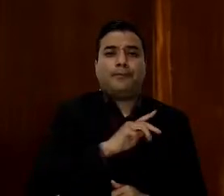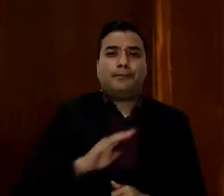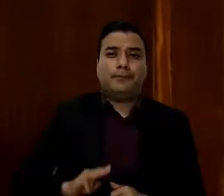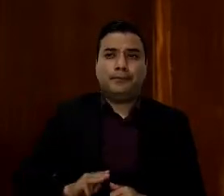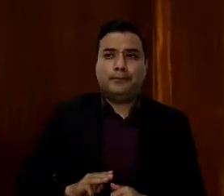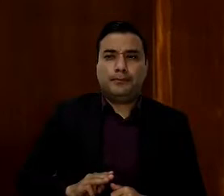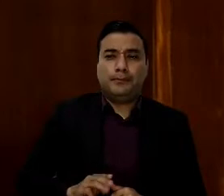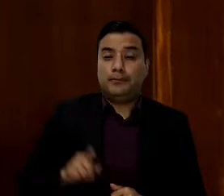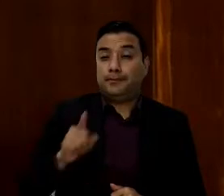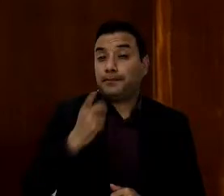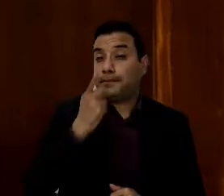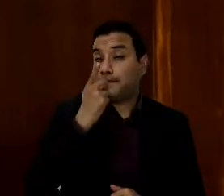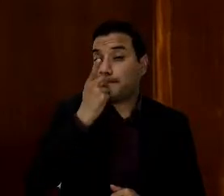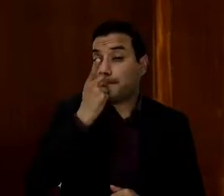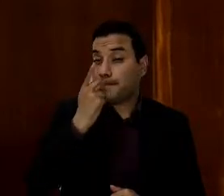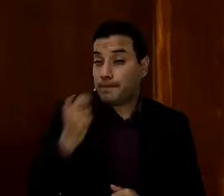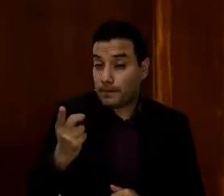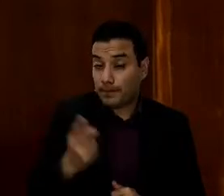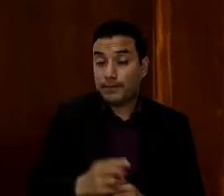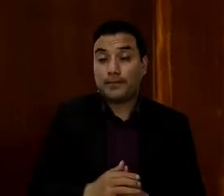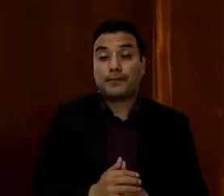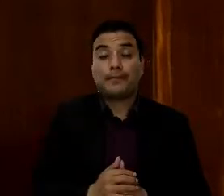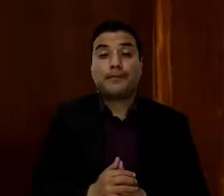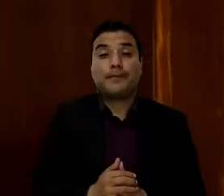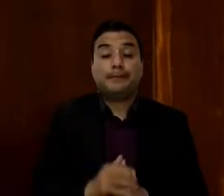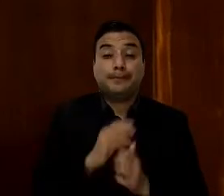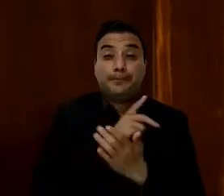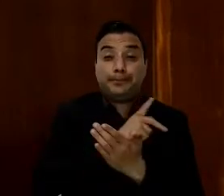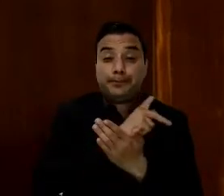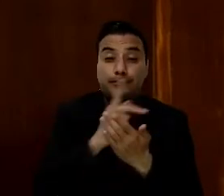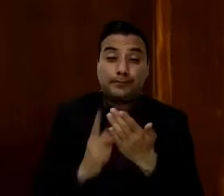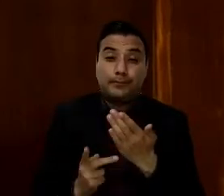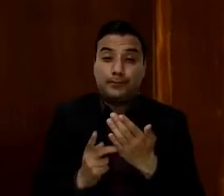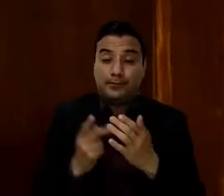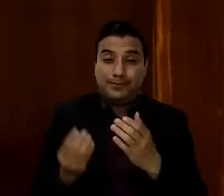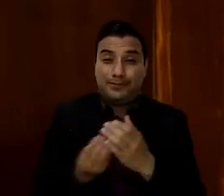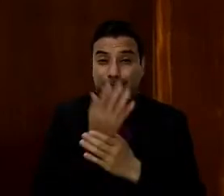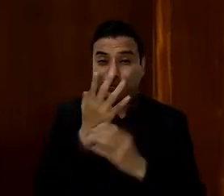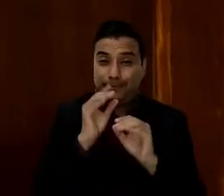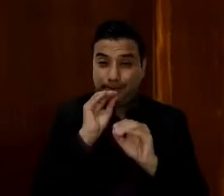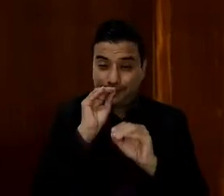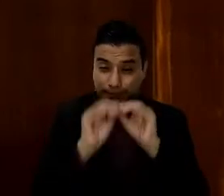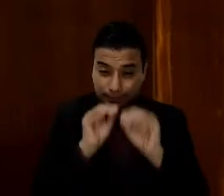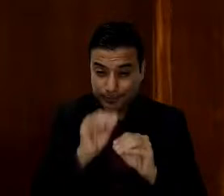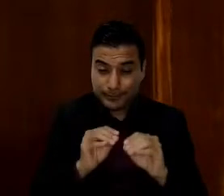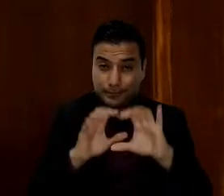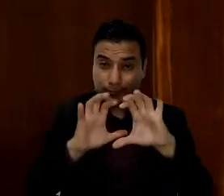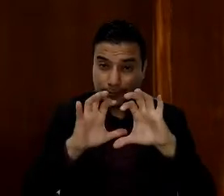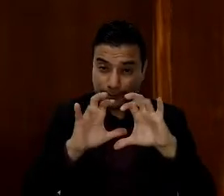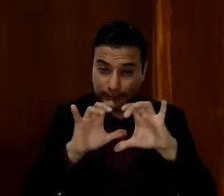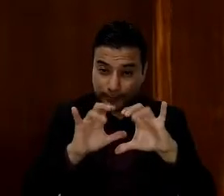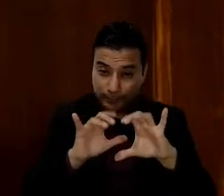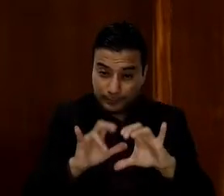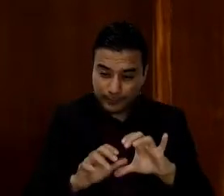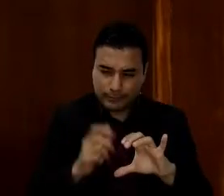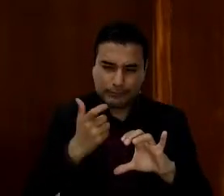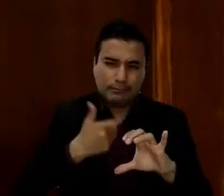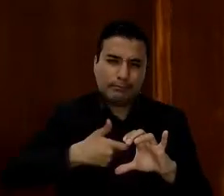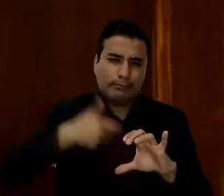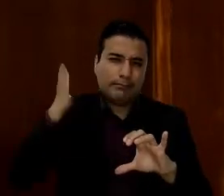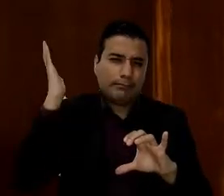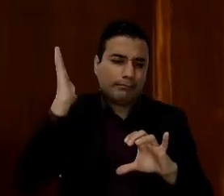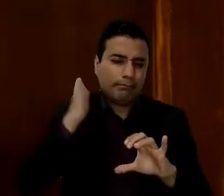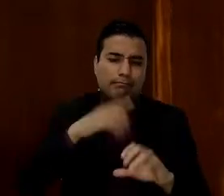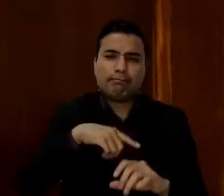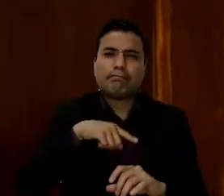municipales son los altos costos para elaborar o actualizar este documento que, como se ha